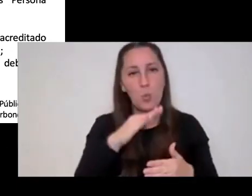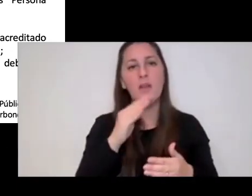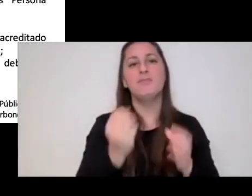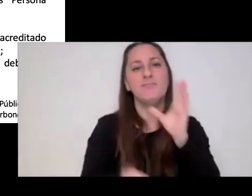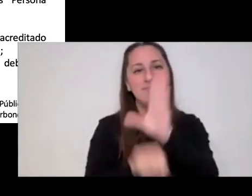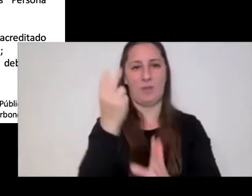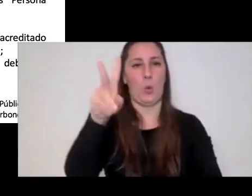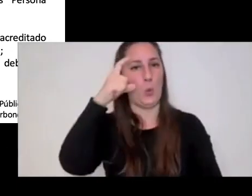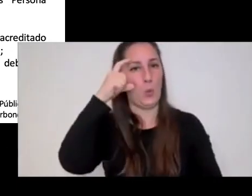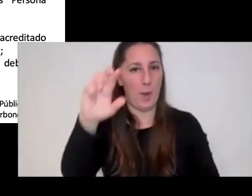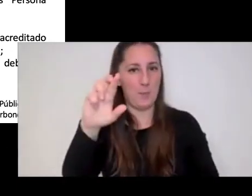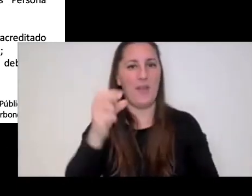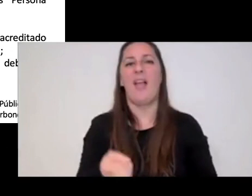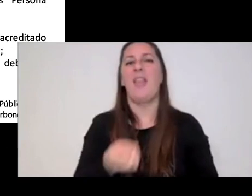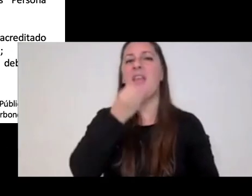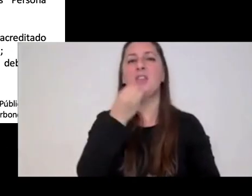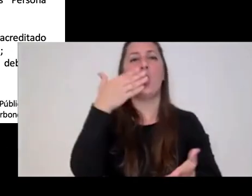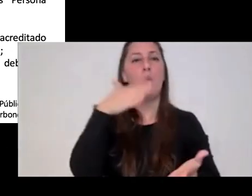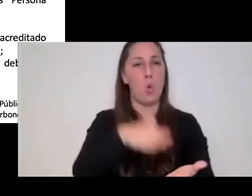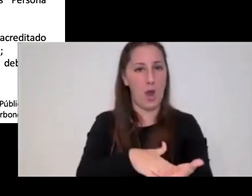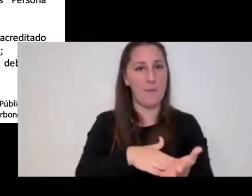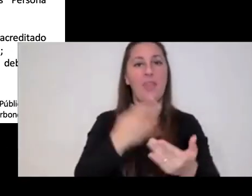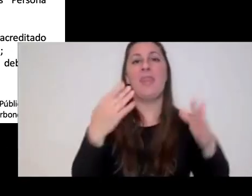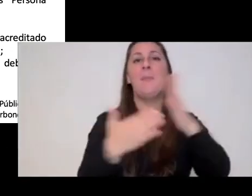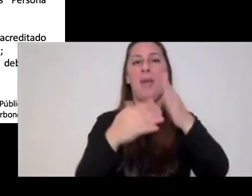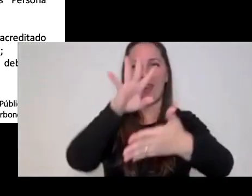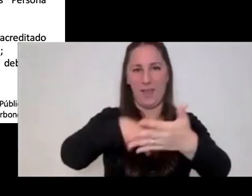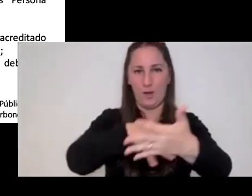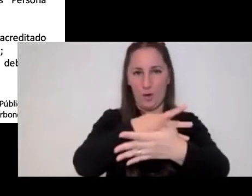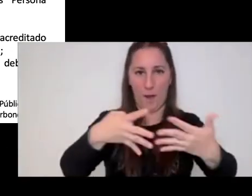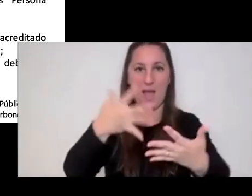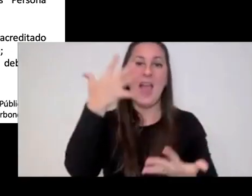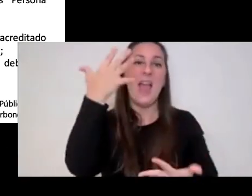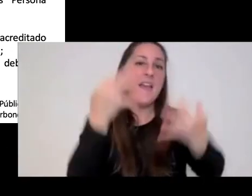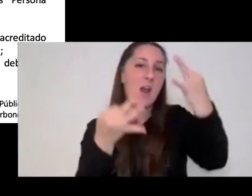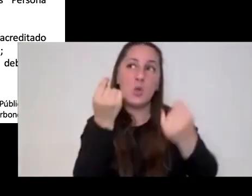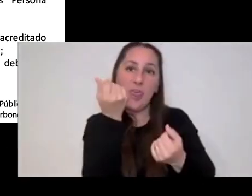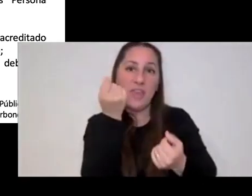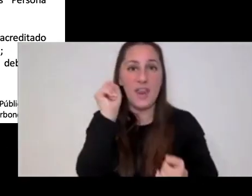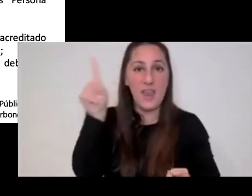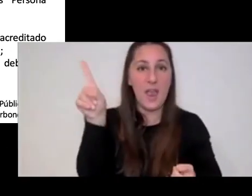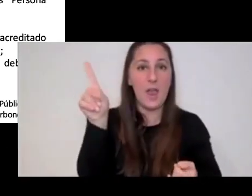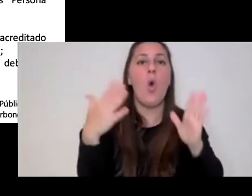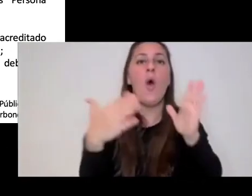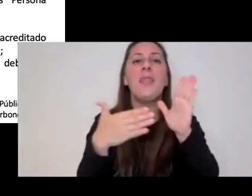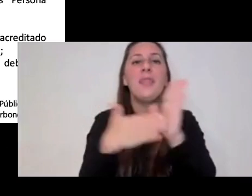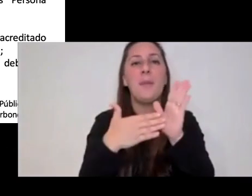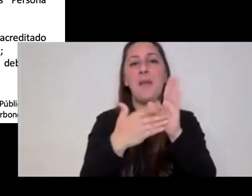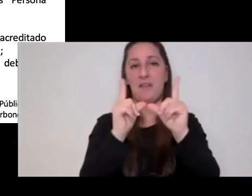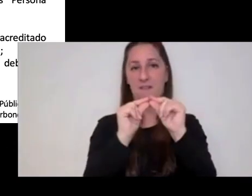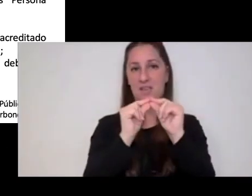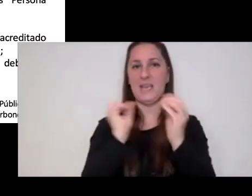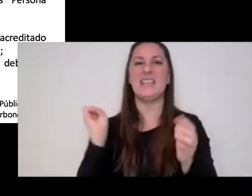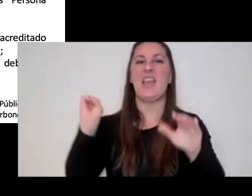una declaración jurada conforme un cronograma. Y que la evaluación de la divisa va a ser aquella que corresponde a la fecha del depósito. De